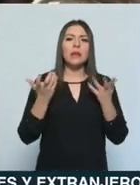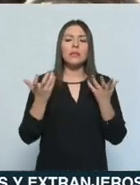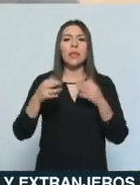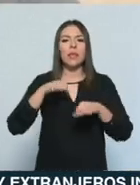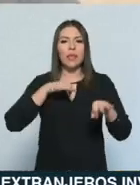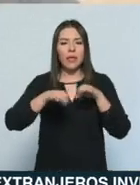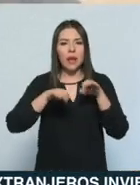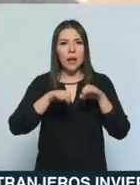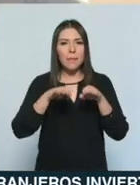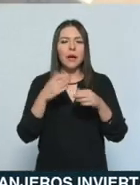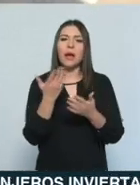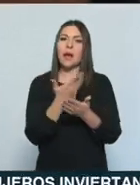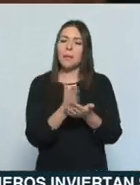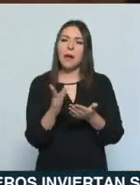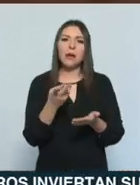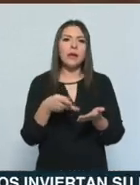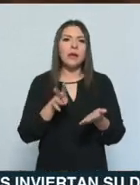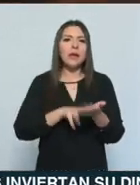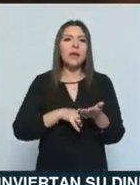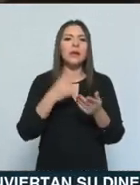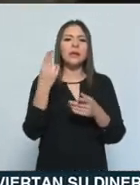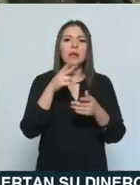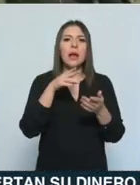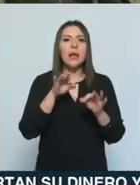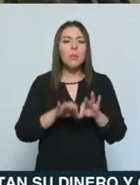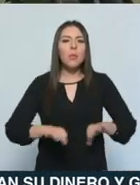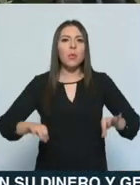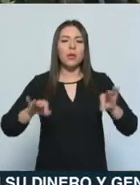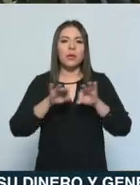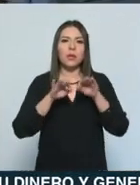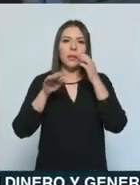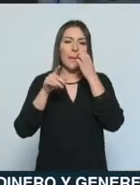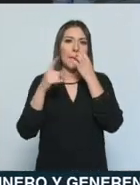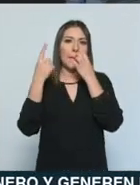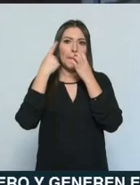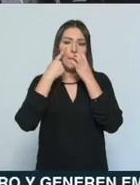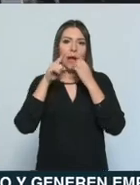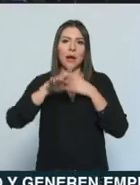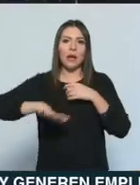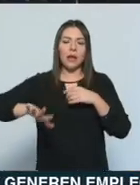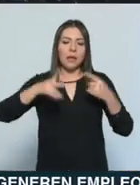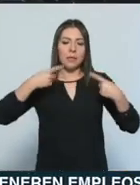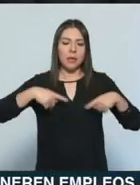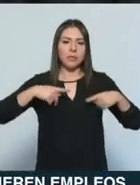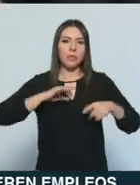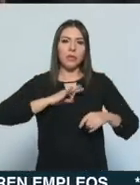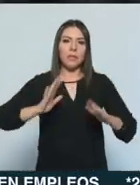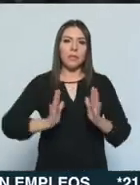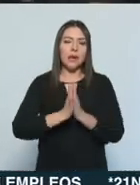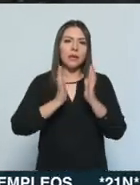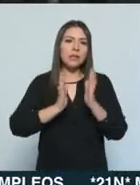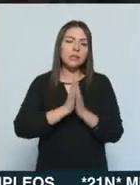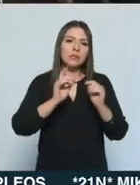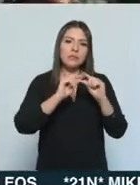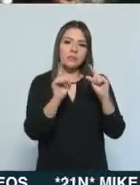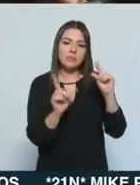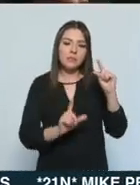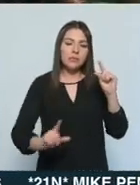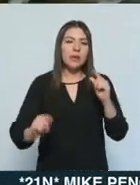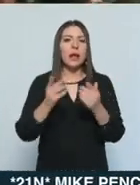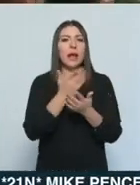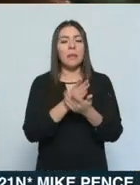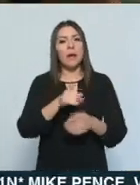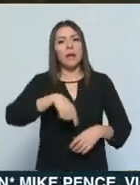luego, sino también la importancia que tienen para la propia democracia en México, y que esto pues evidentemente tiene que ser aprovechado y es